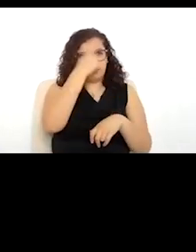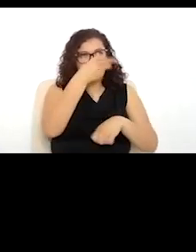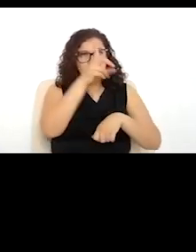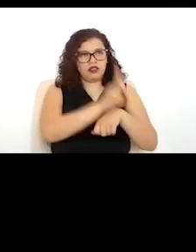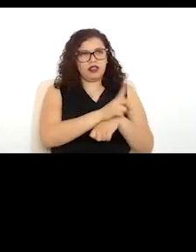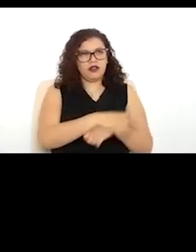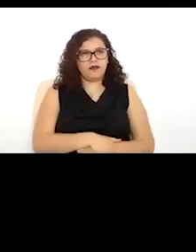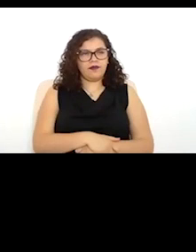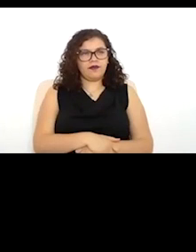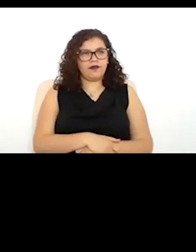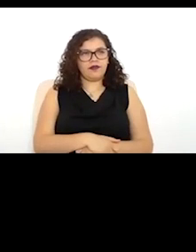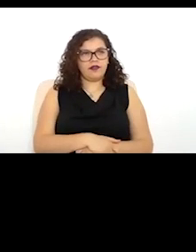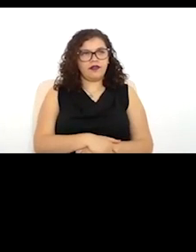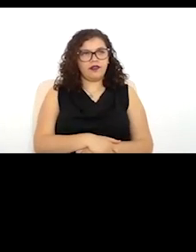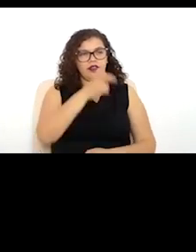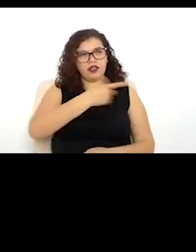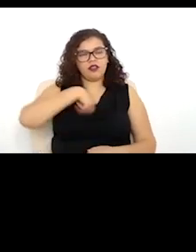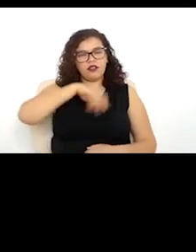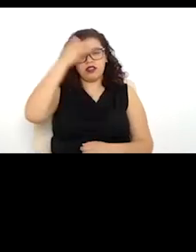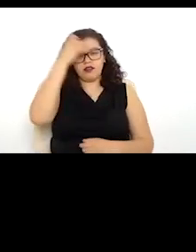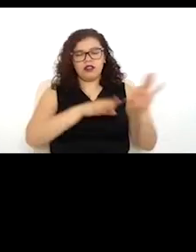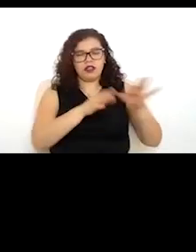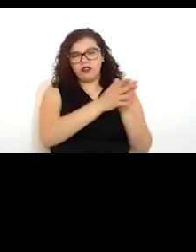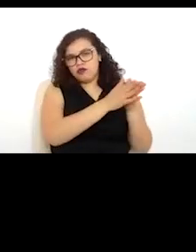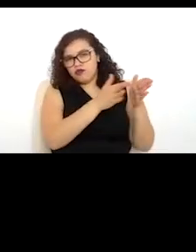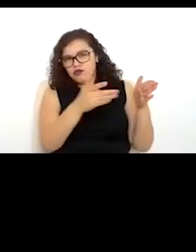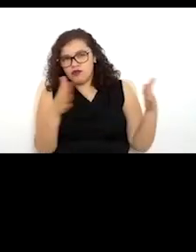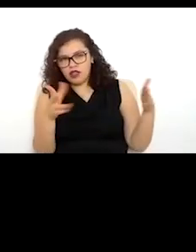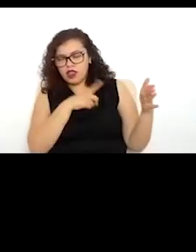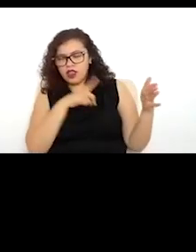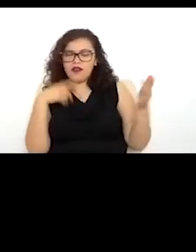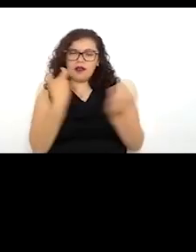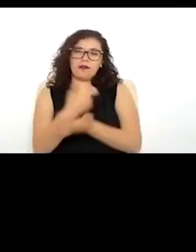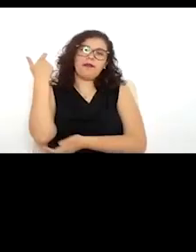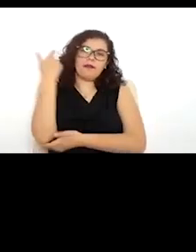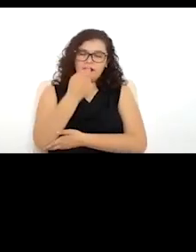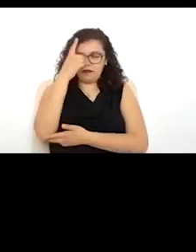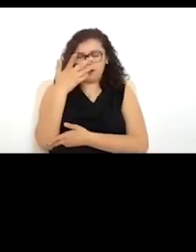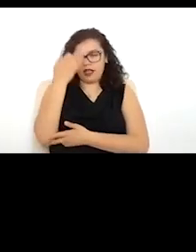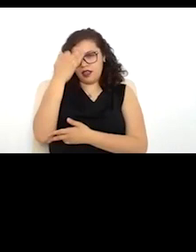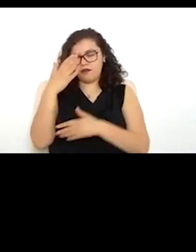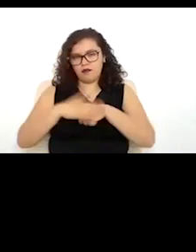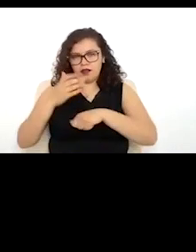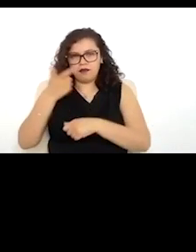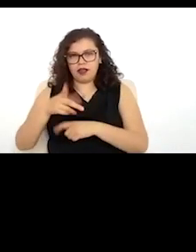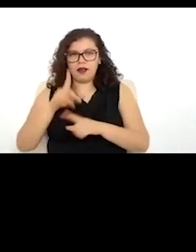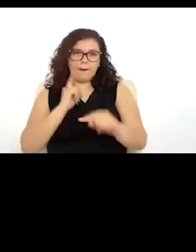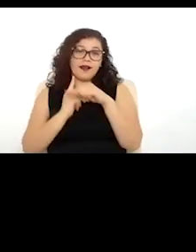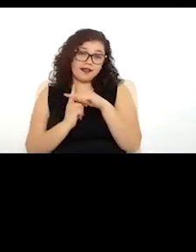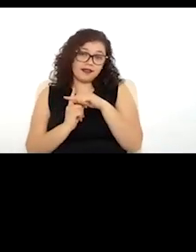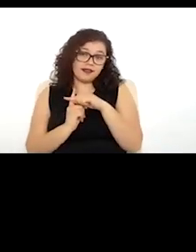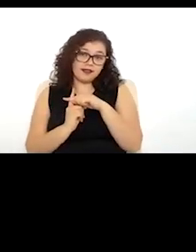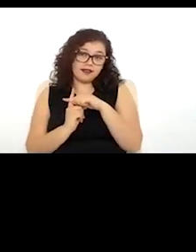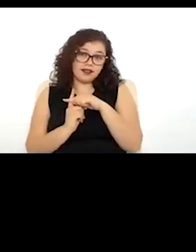salario, si nosotros excedemos nuestra jornada, pues nos tendrá que pagar las partes proporcionales de las horas extra, más obviamente